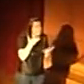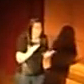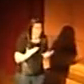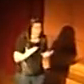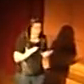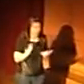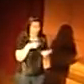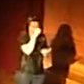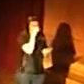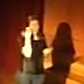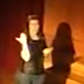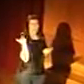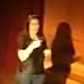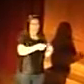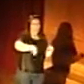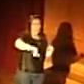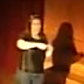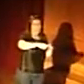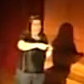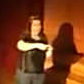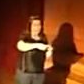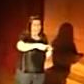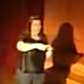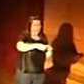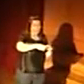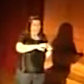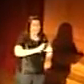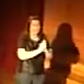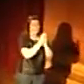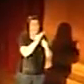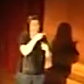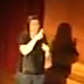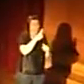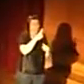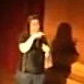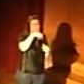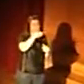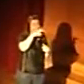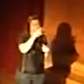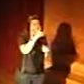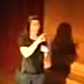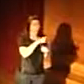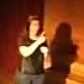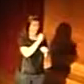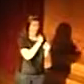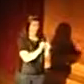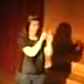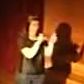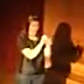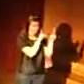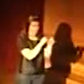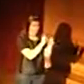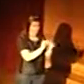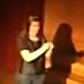cómo era la actual plaza de San un poquito más abajo de la plaza de San Bernardo la fuente que la primera fuente primer chorro que se construyó